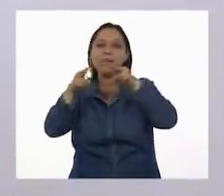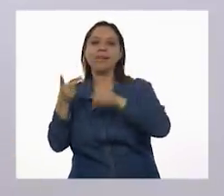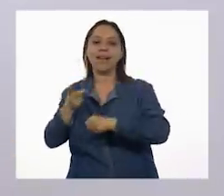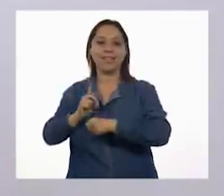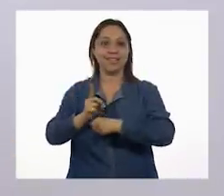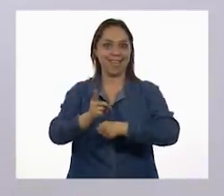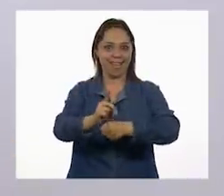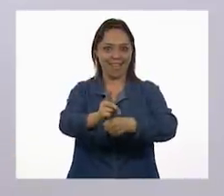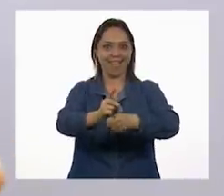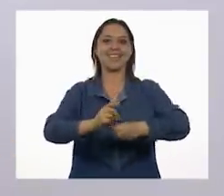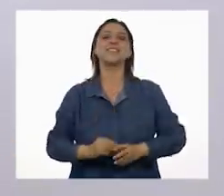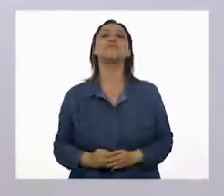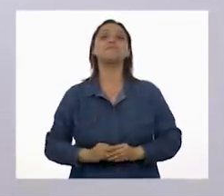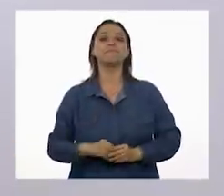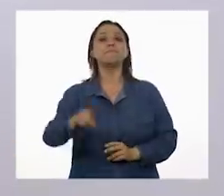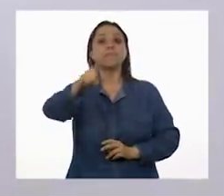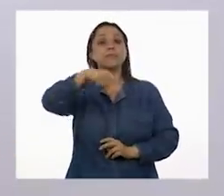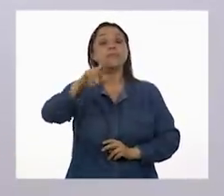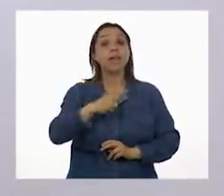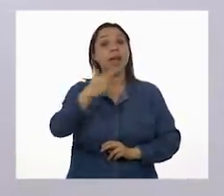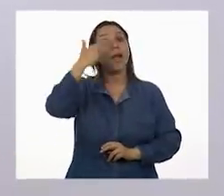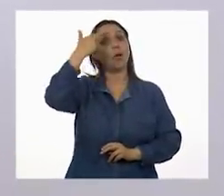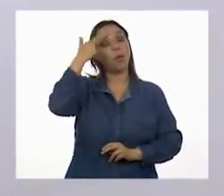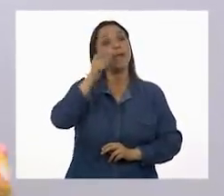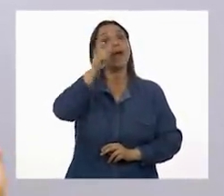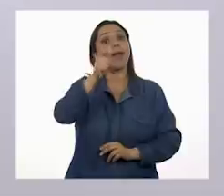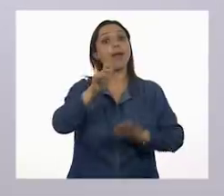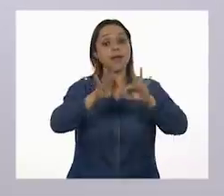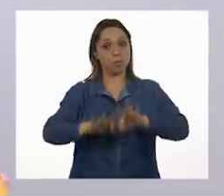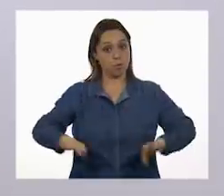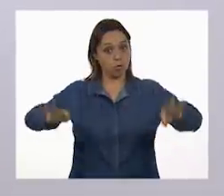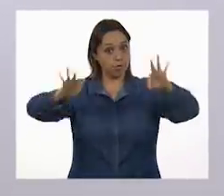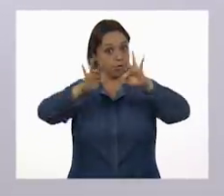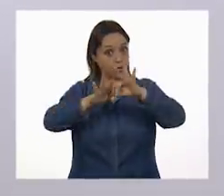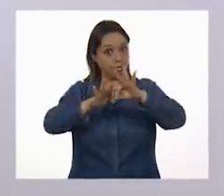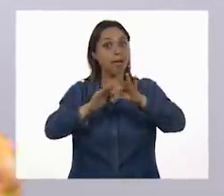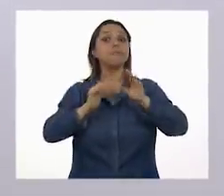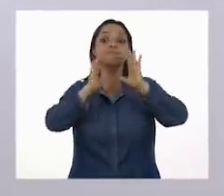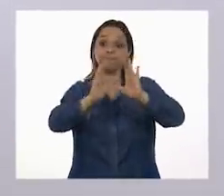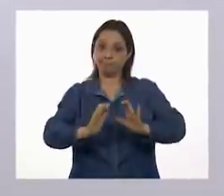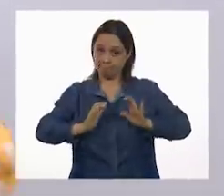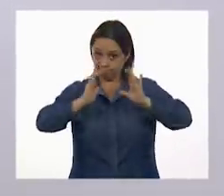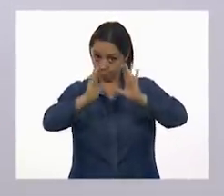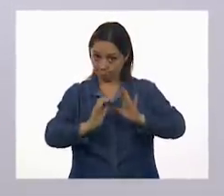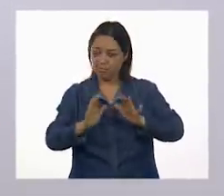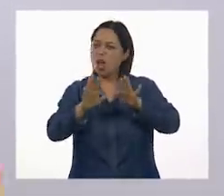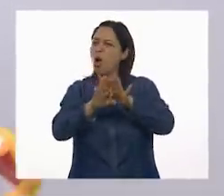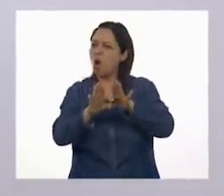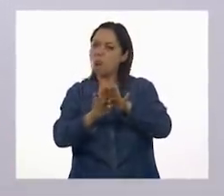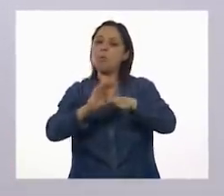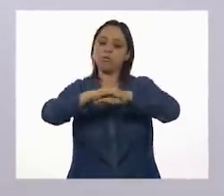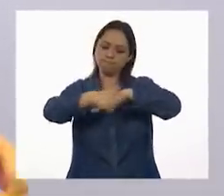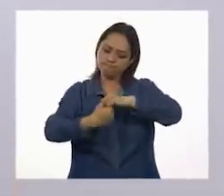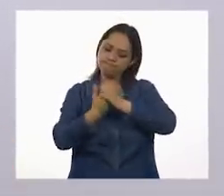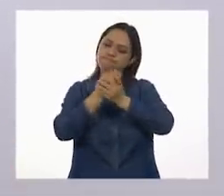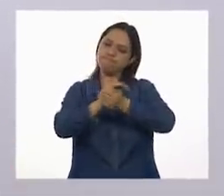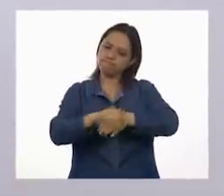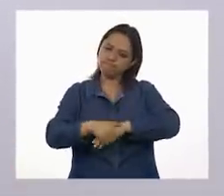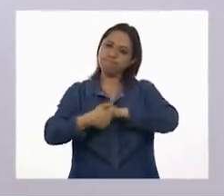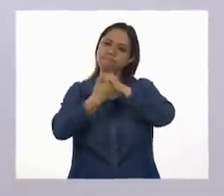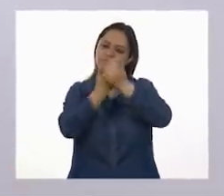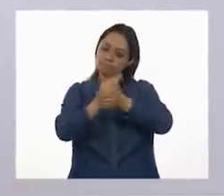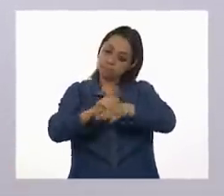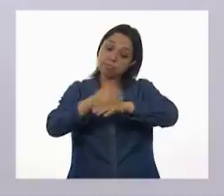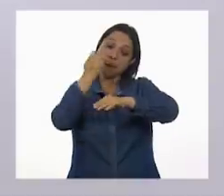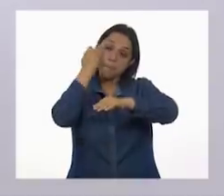los días! Recuerden que es importante seguir cuidándonos, lavándonos las manos por lo menos durante